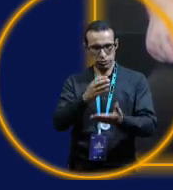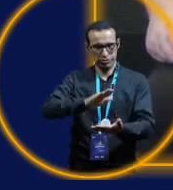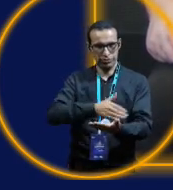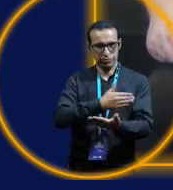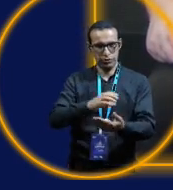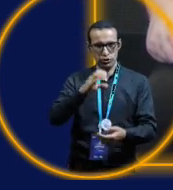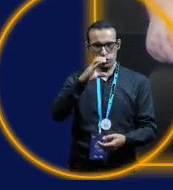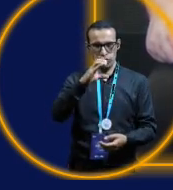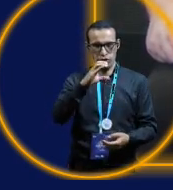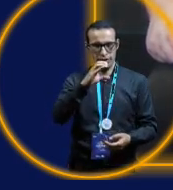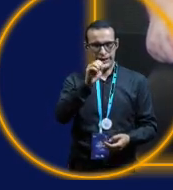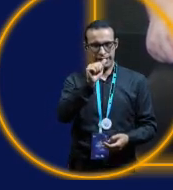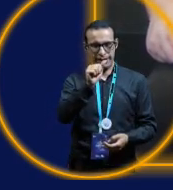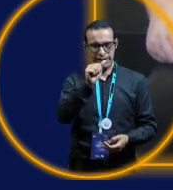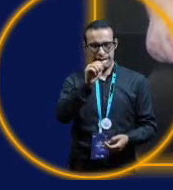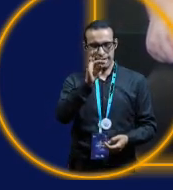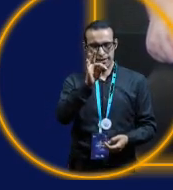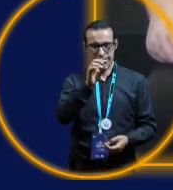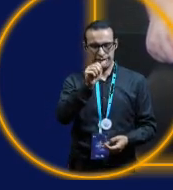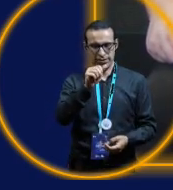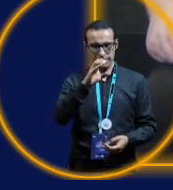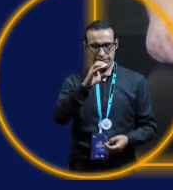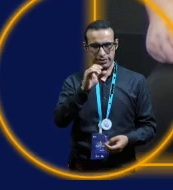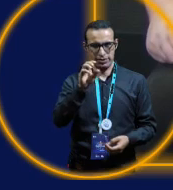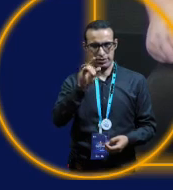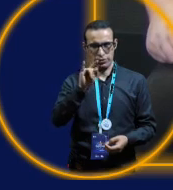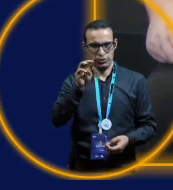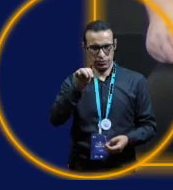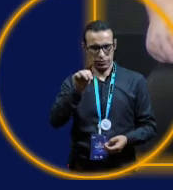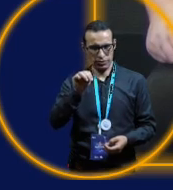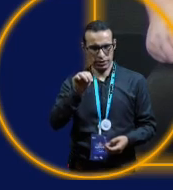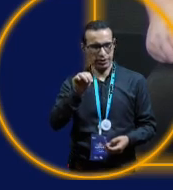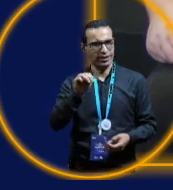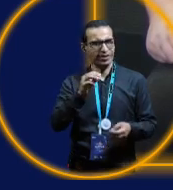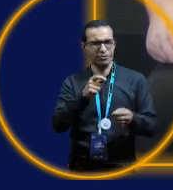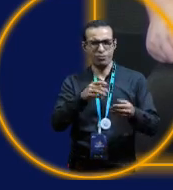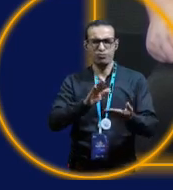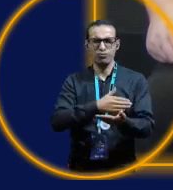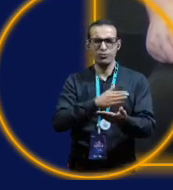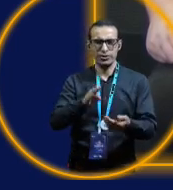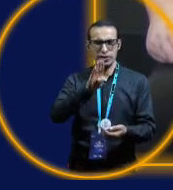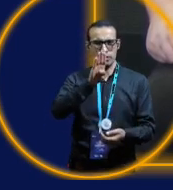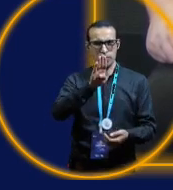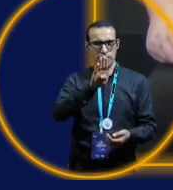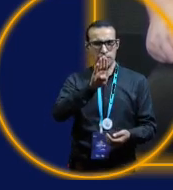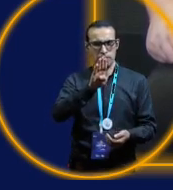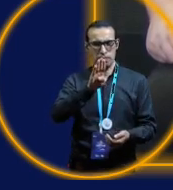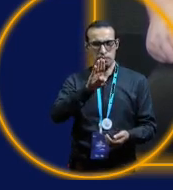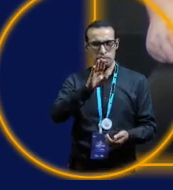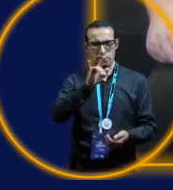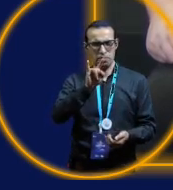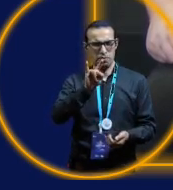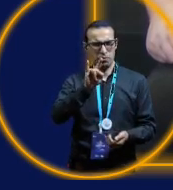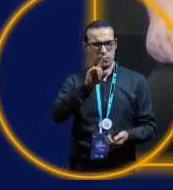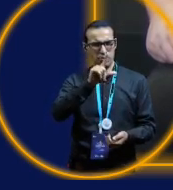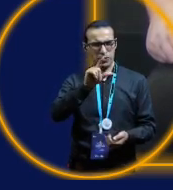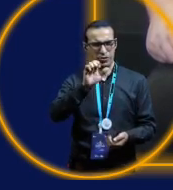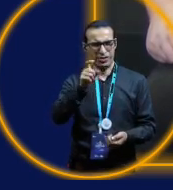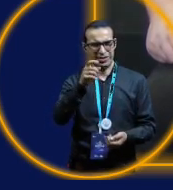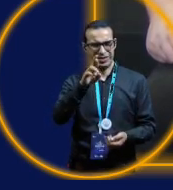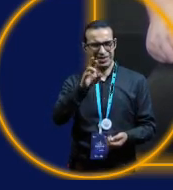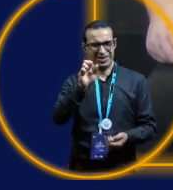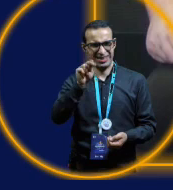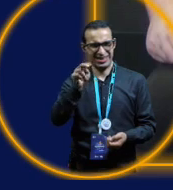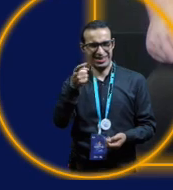música bengue están familiarizados con bueng Así que yo creo que no puedo responder tu pregunta en